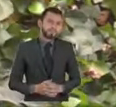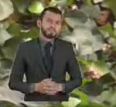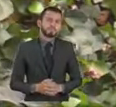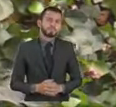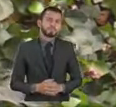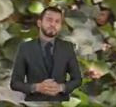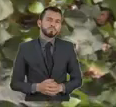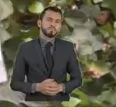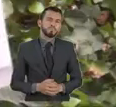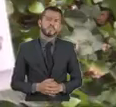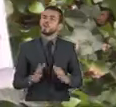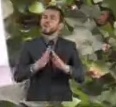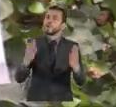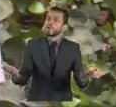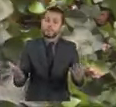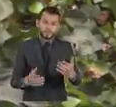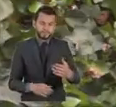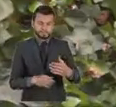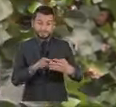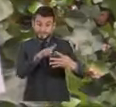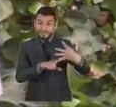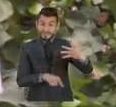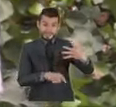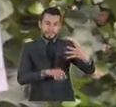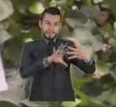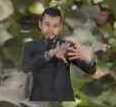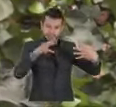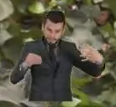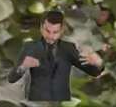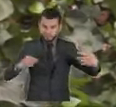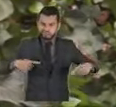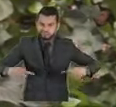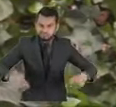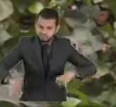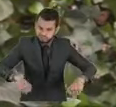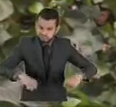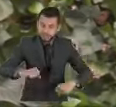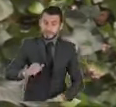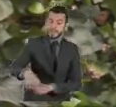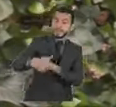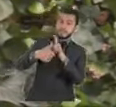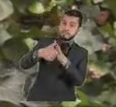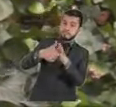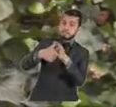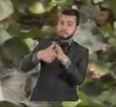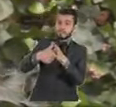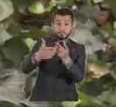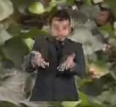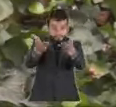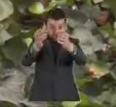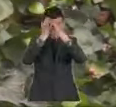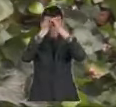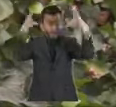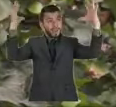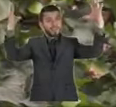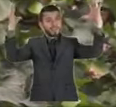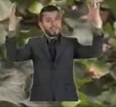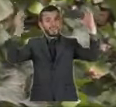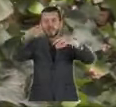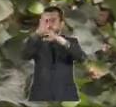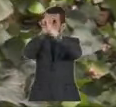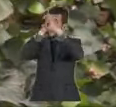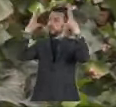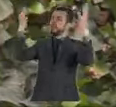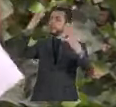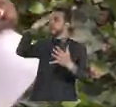de la visualización. Los invitamos a imaginar y a soñar conjuntamente una agenda de largo plazo para la